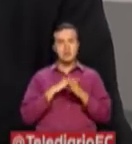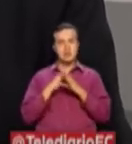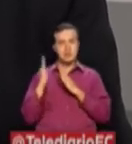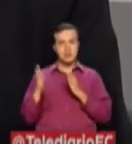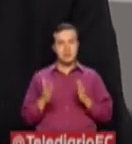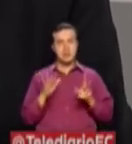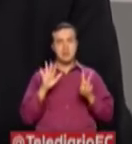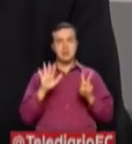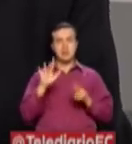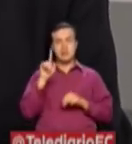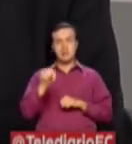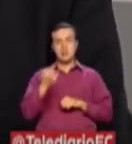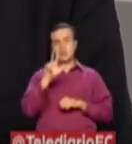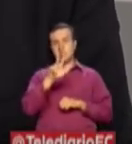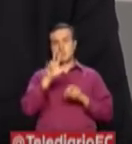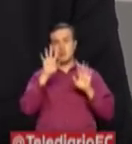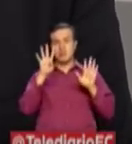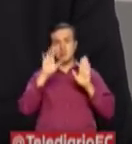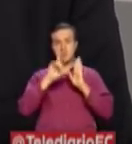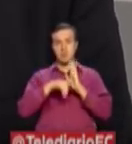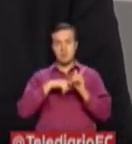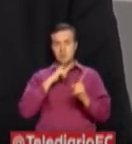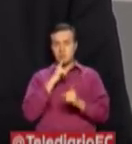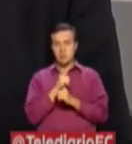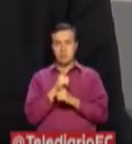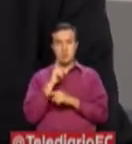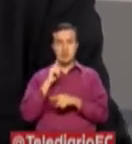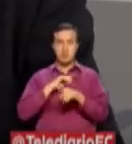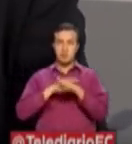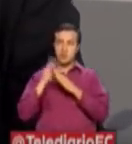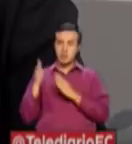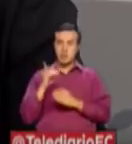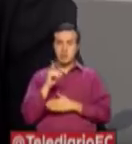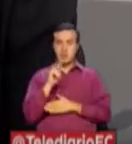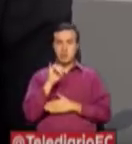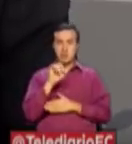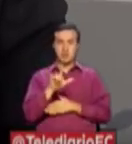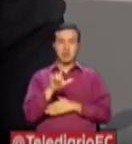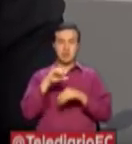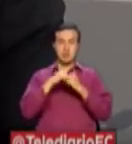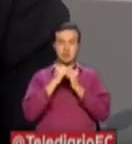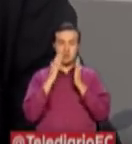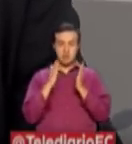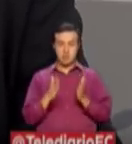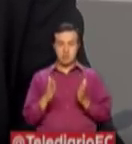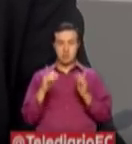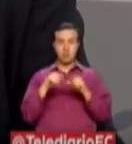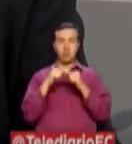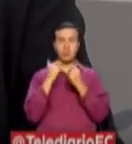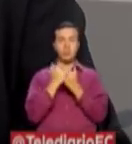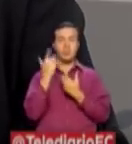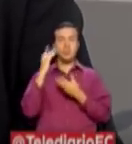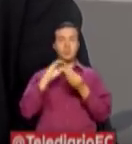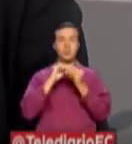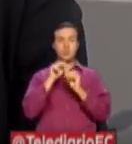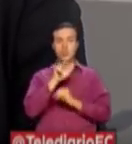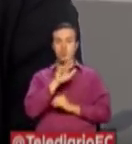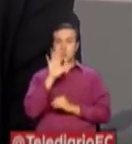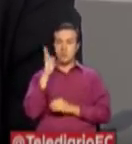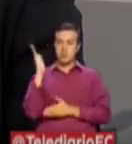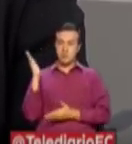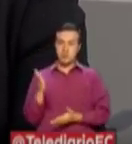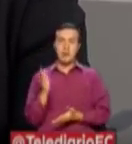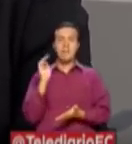7 de la mañana 39 minutos nuestro invitado de miel mendoza asambleísta de alianza país unidad